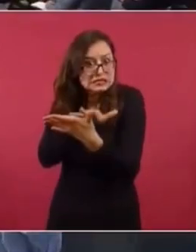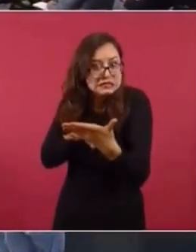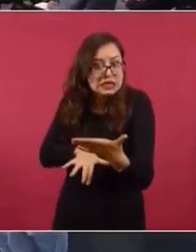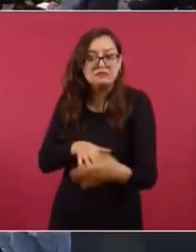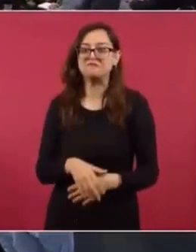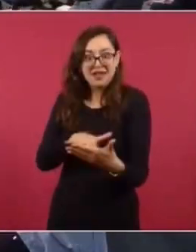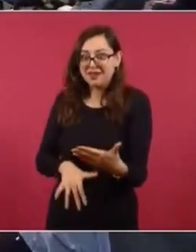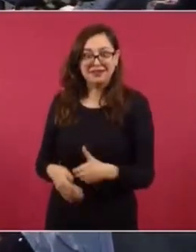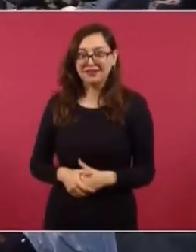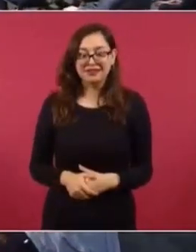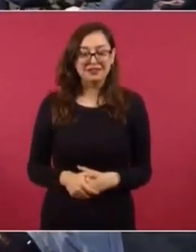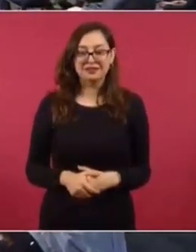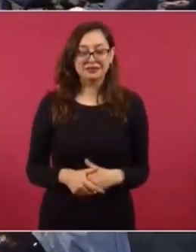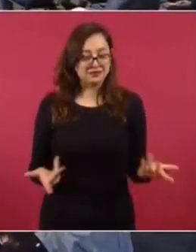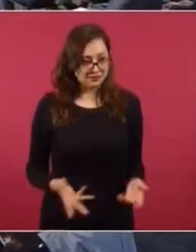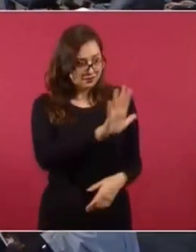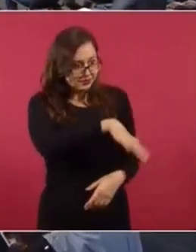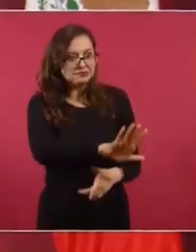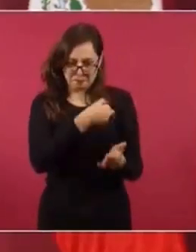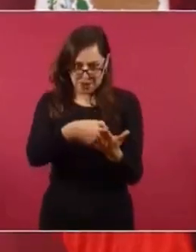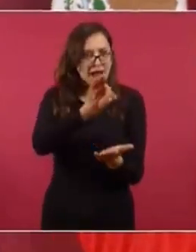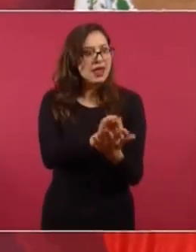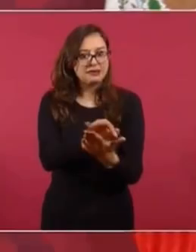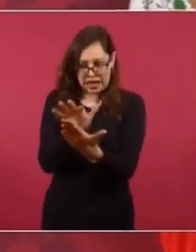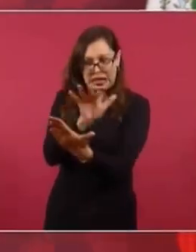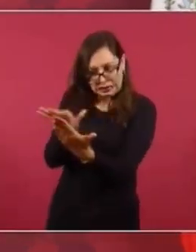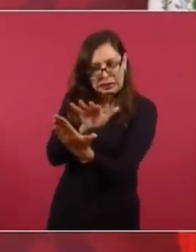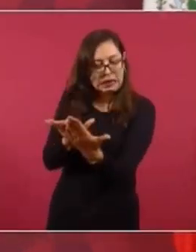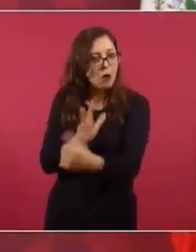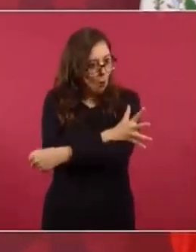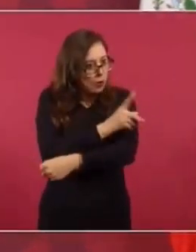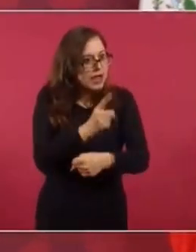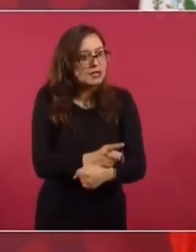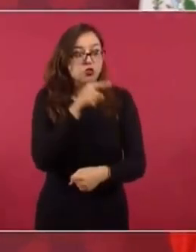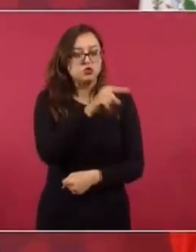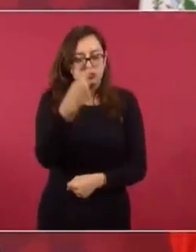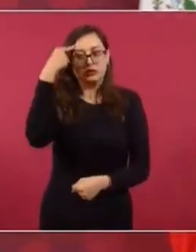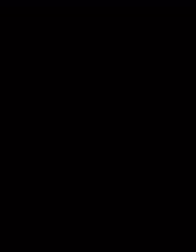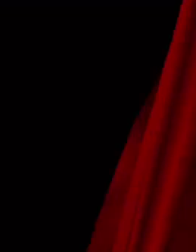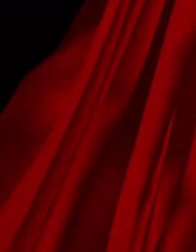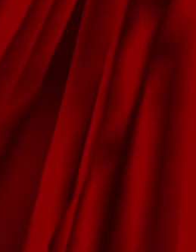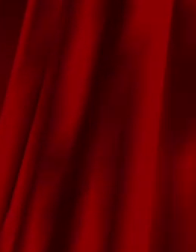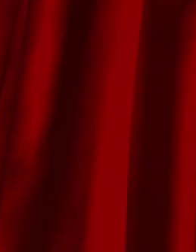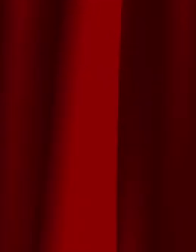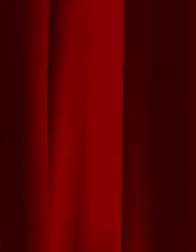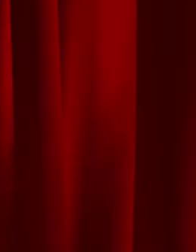y tener el valor civil para decir, me engañaron.